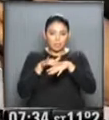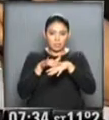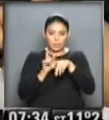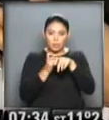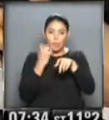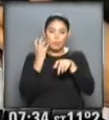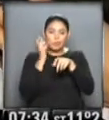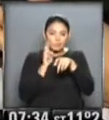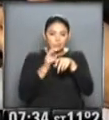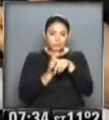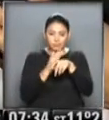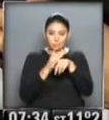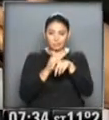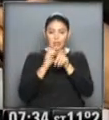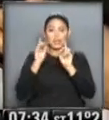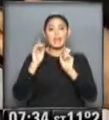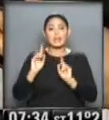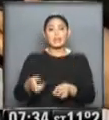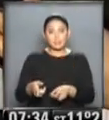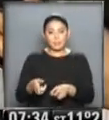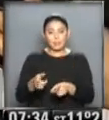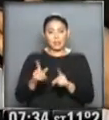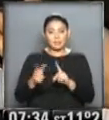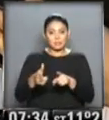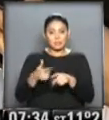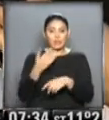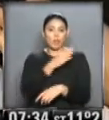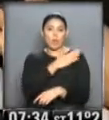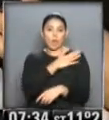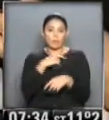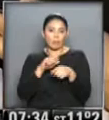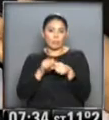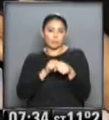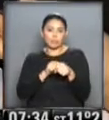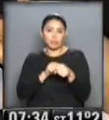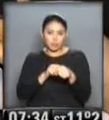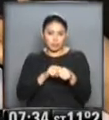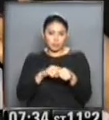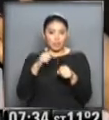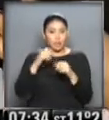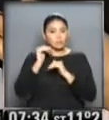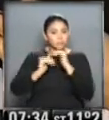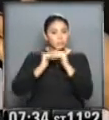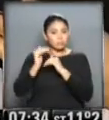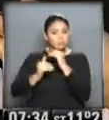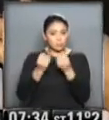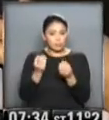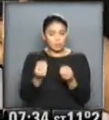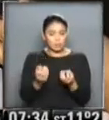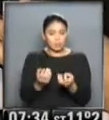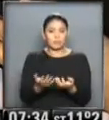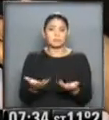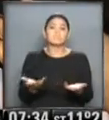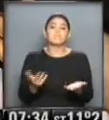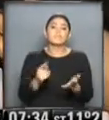pierna, además de tener una luxación de hombro, que está evolucionando bien,